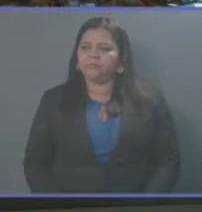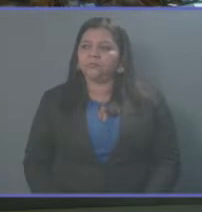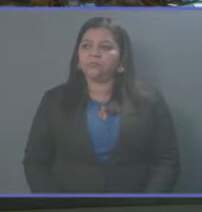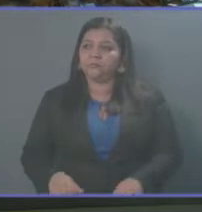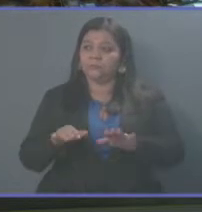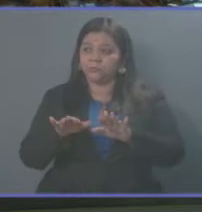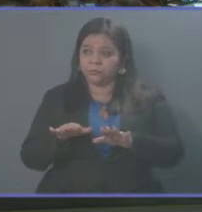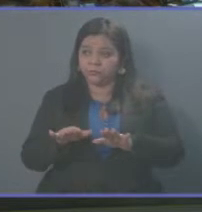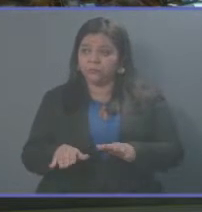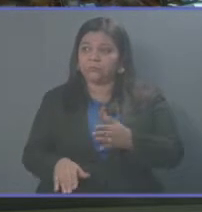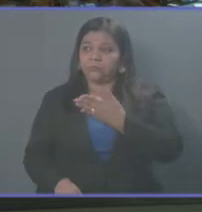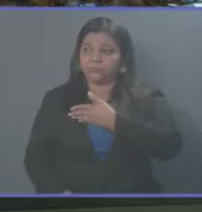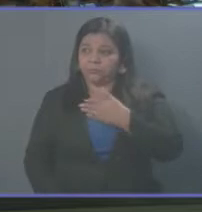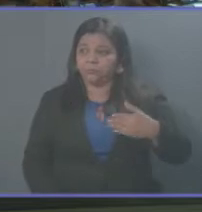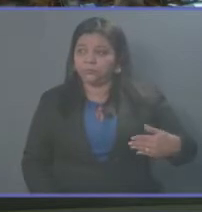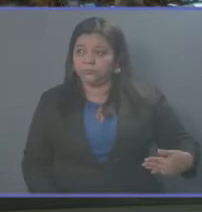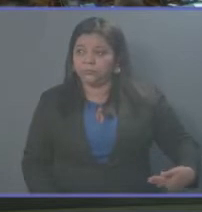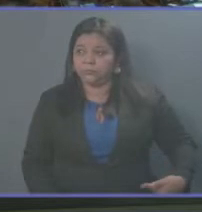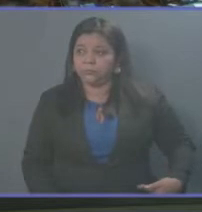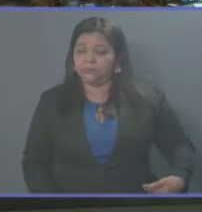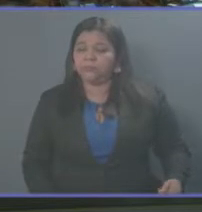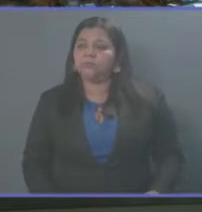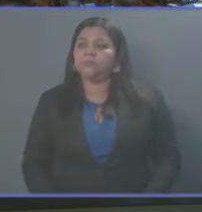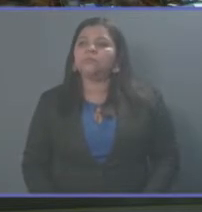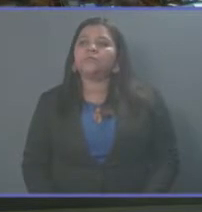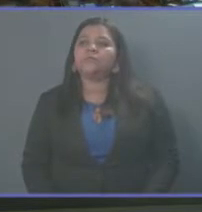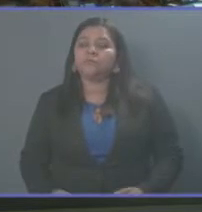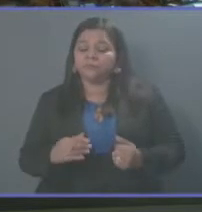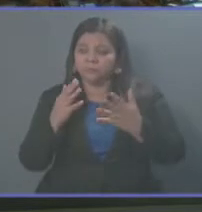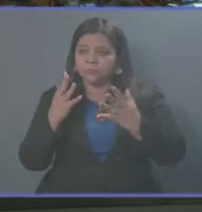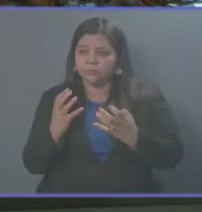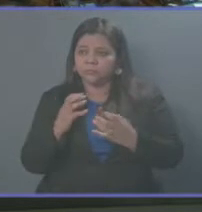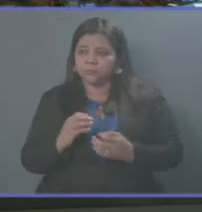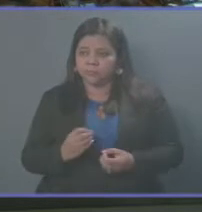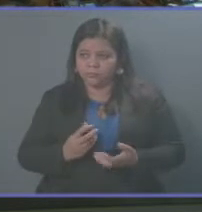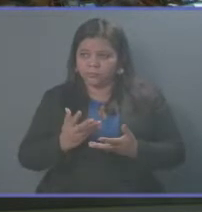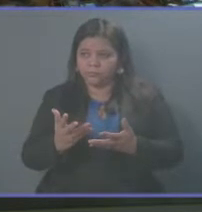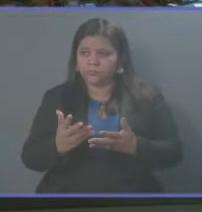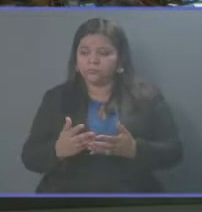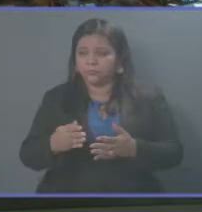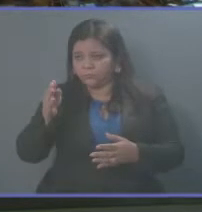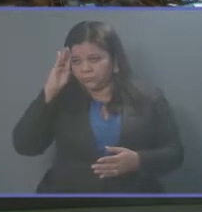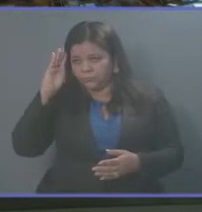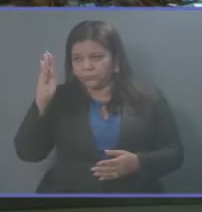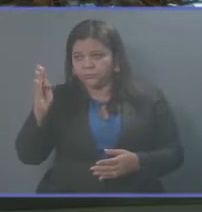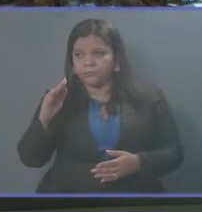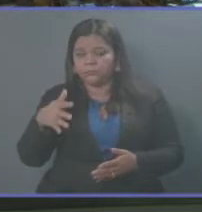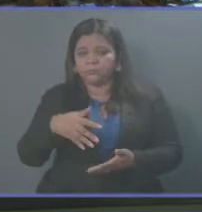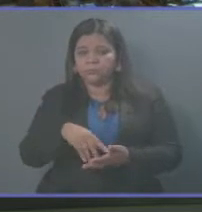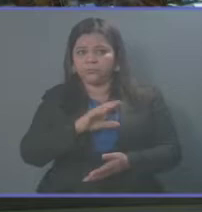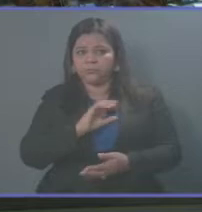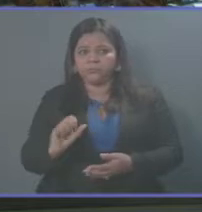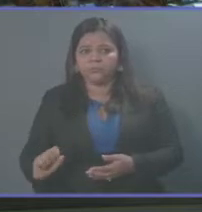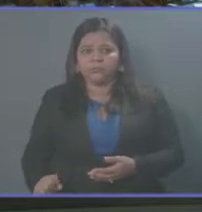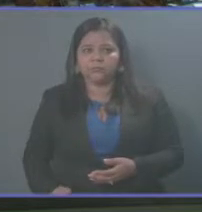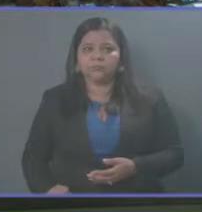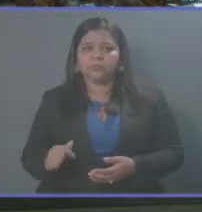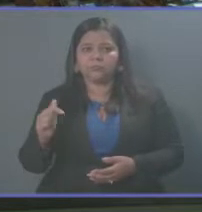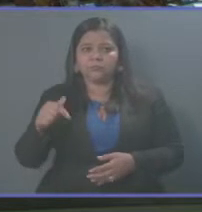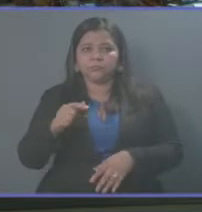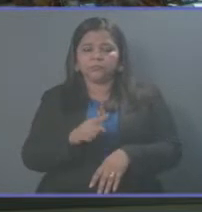Gracias, señor presidente. Quiero saludar al pueblo salvadoreño a esta hora que tal vez nos